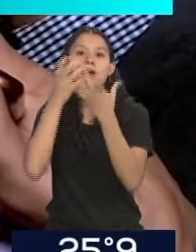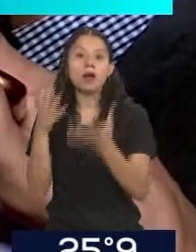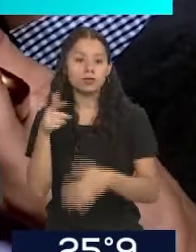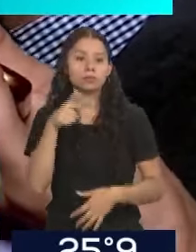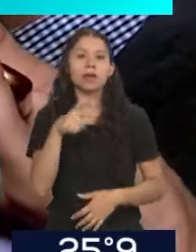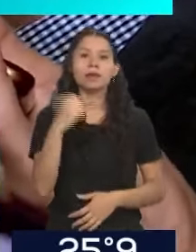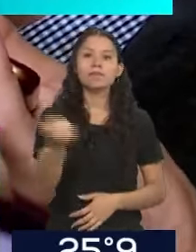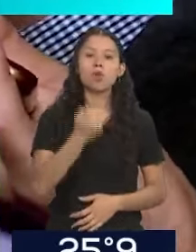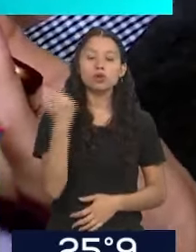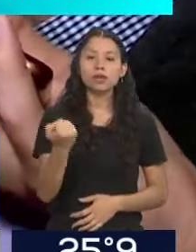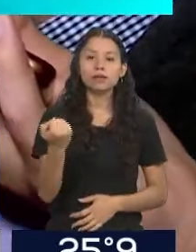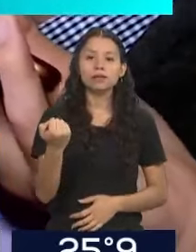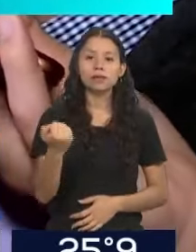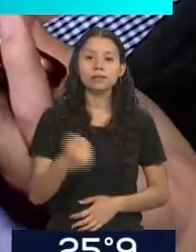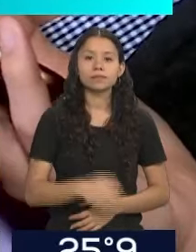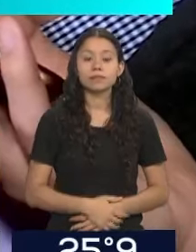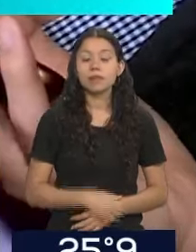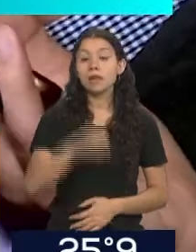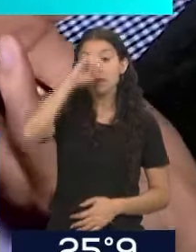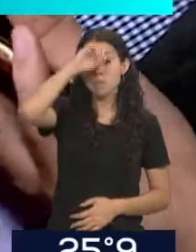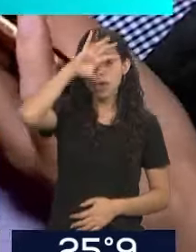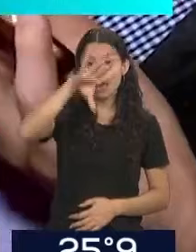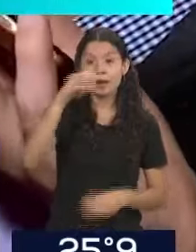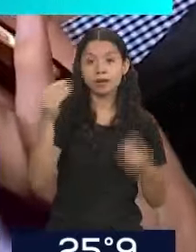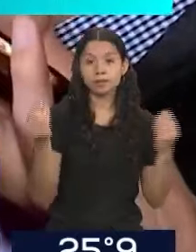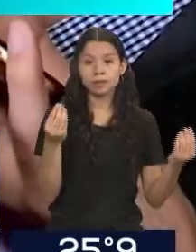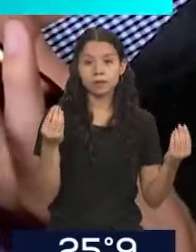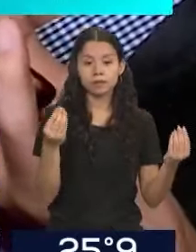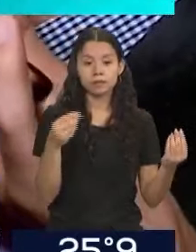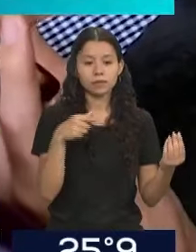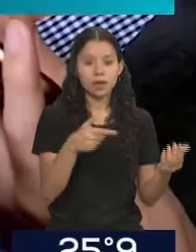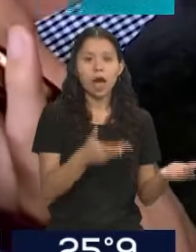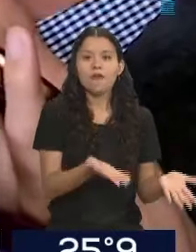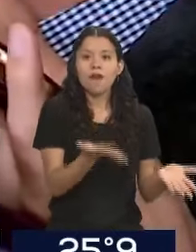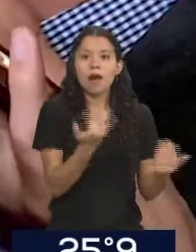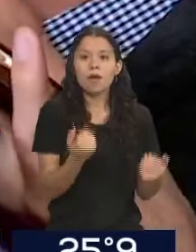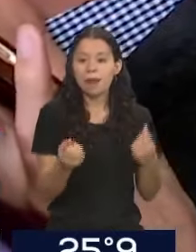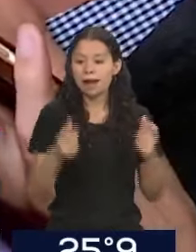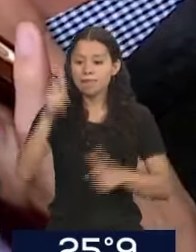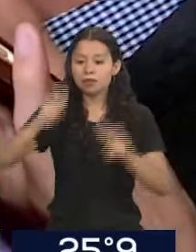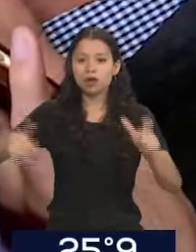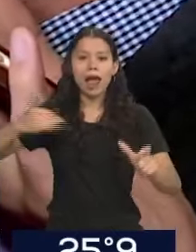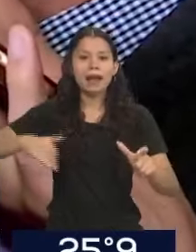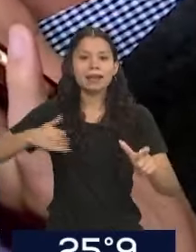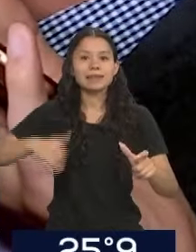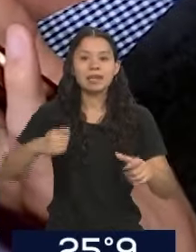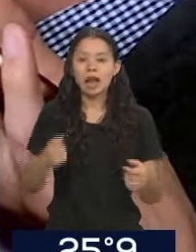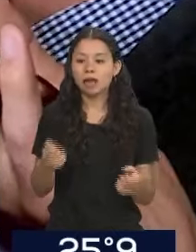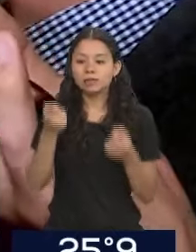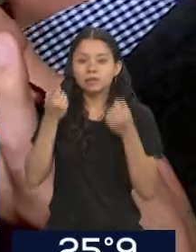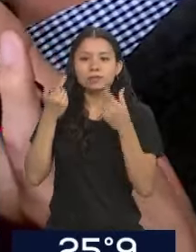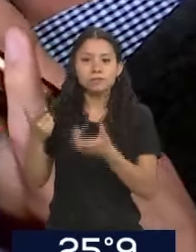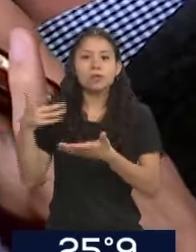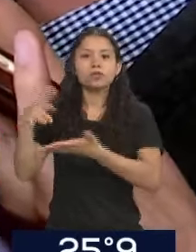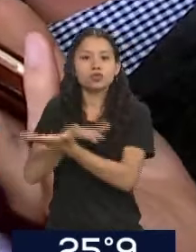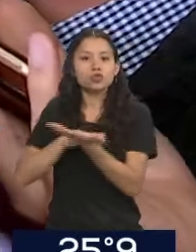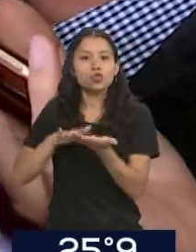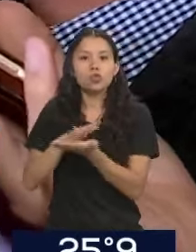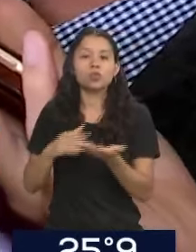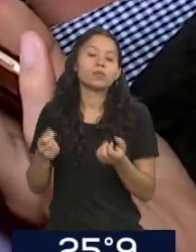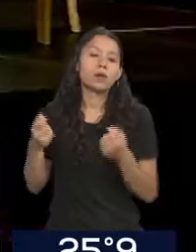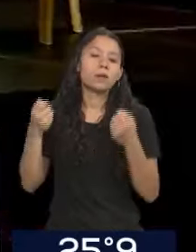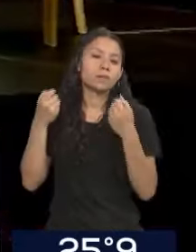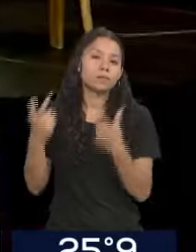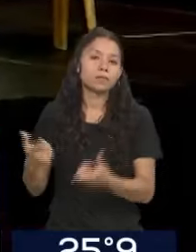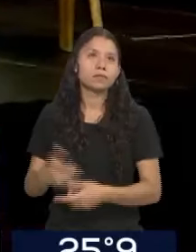la minería va a venir a ayudar a resolver la vida diaria de todos los argentinos, esté donde esté la empresa